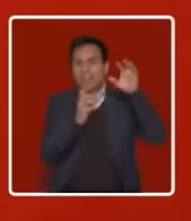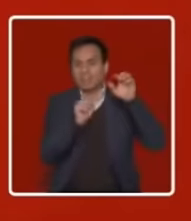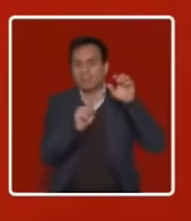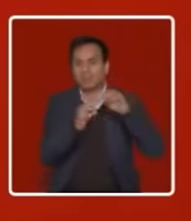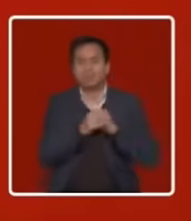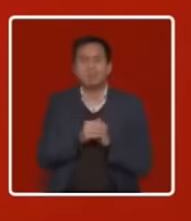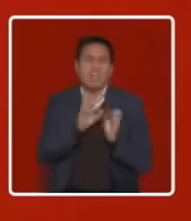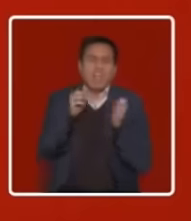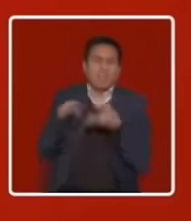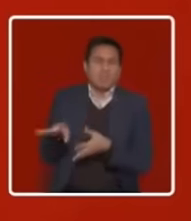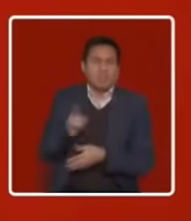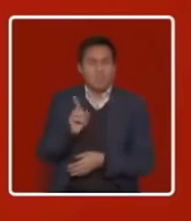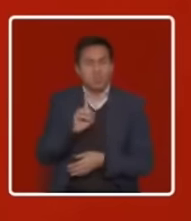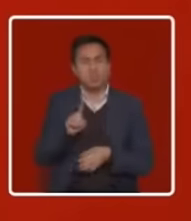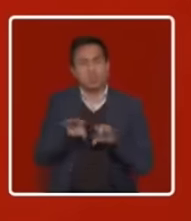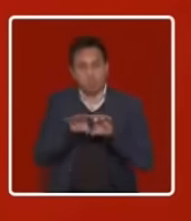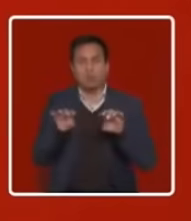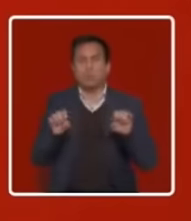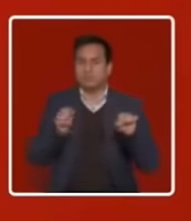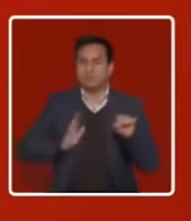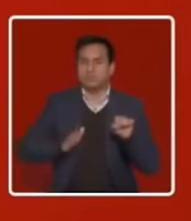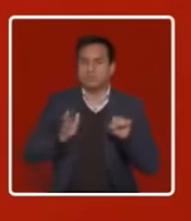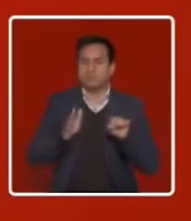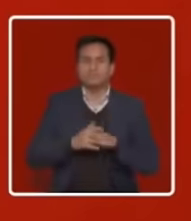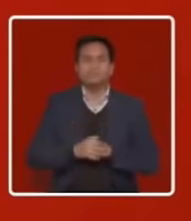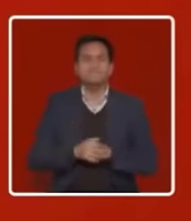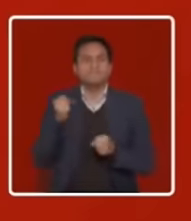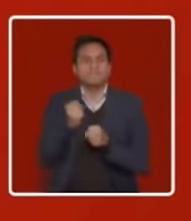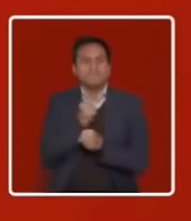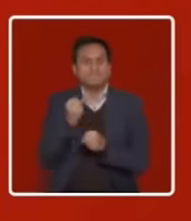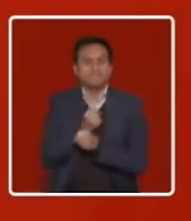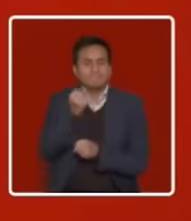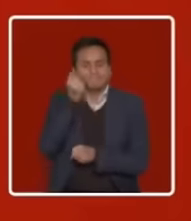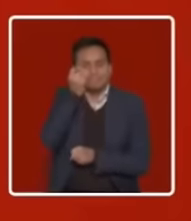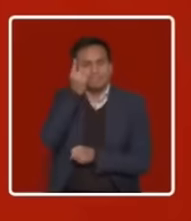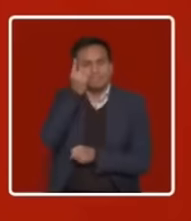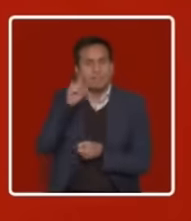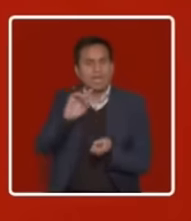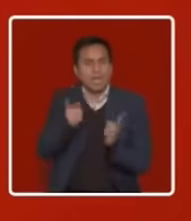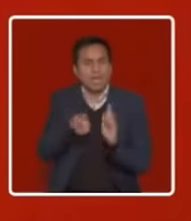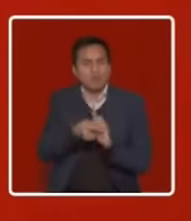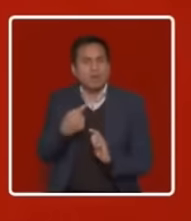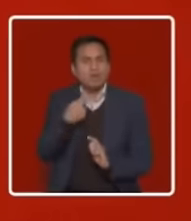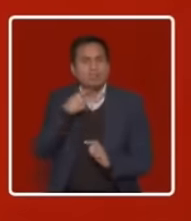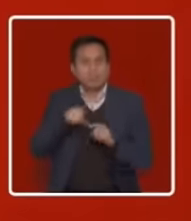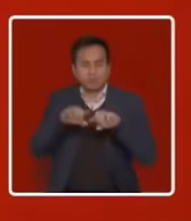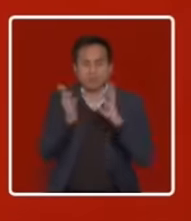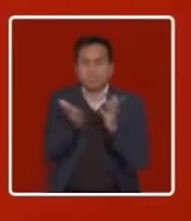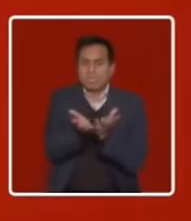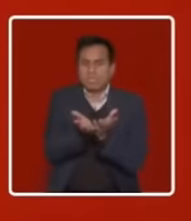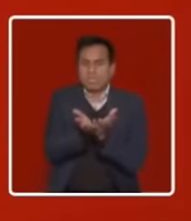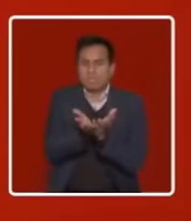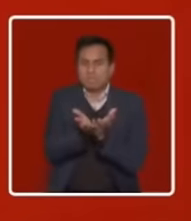No vamos a abandonar nuestro compromiso de trabajar por comprender los cambios que afectan a nuestro planeta